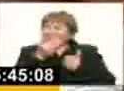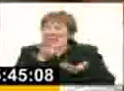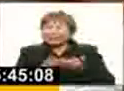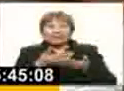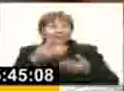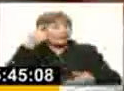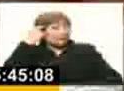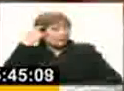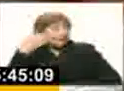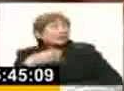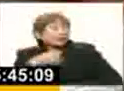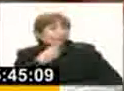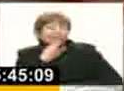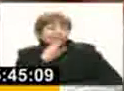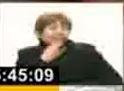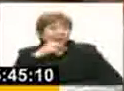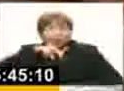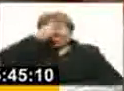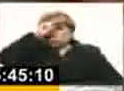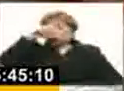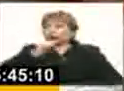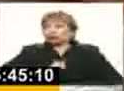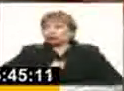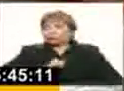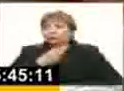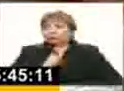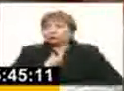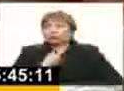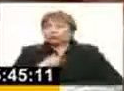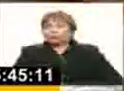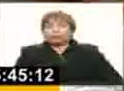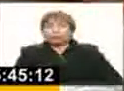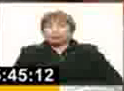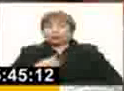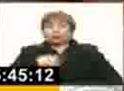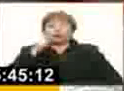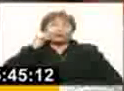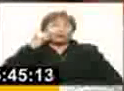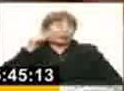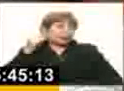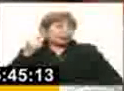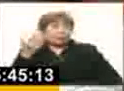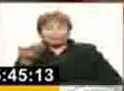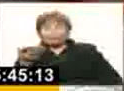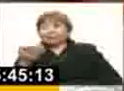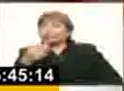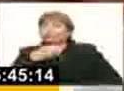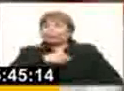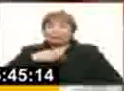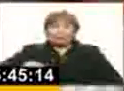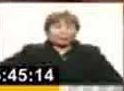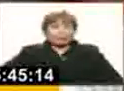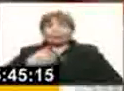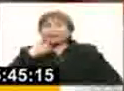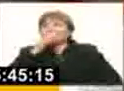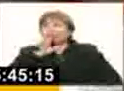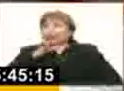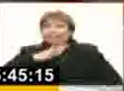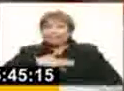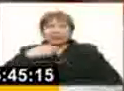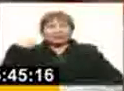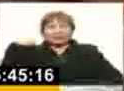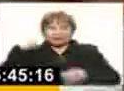quienes creen no que el perú soy yo y como de una bloquera entonces el señor premier no es cierto debe hablar mi